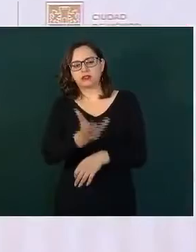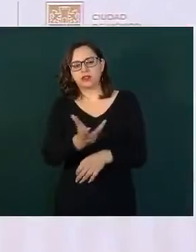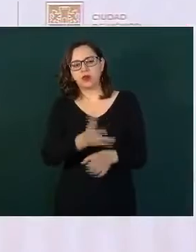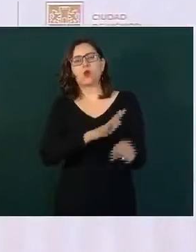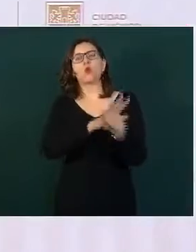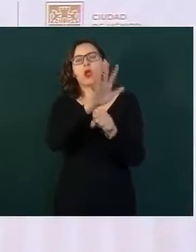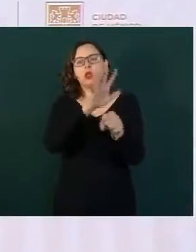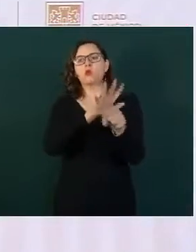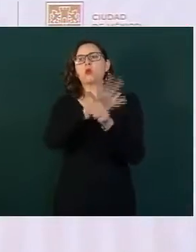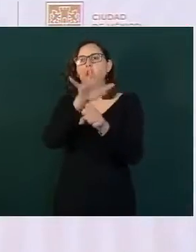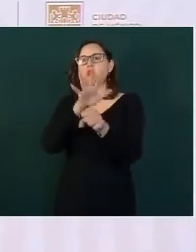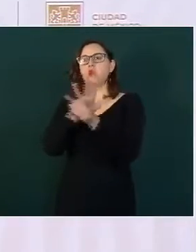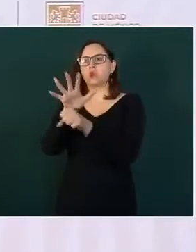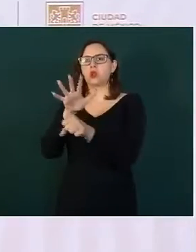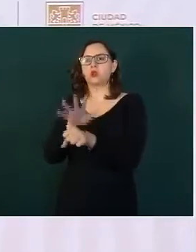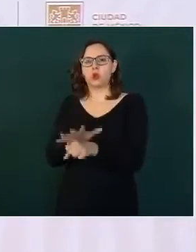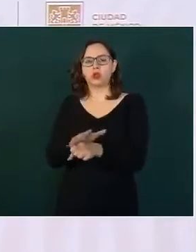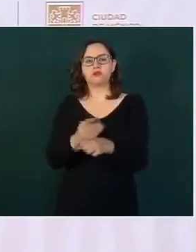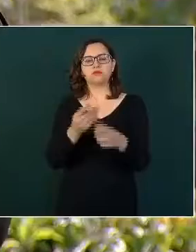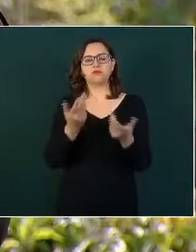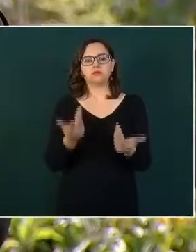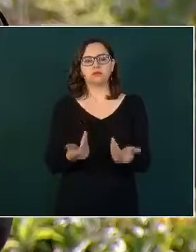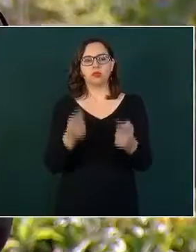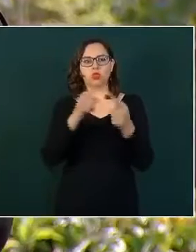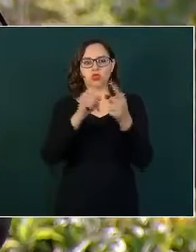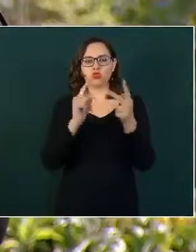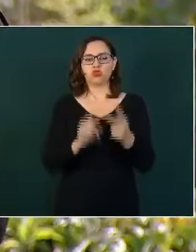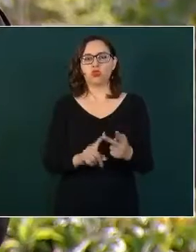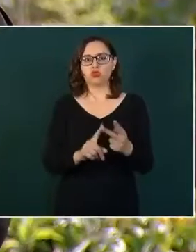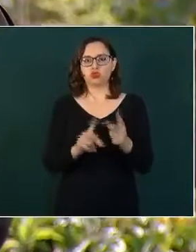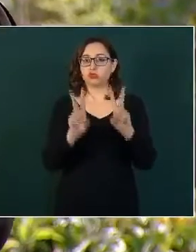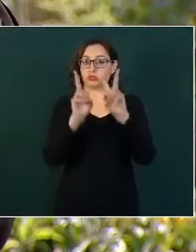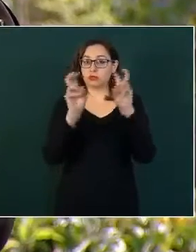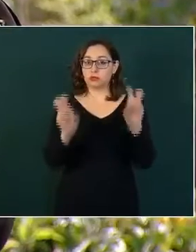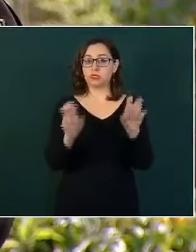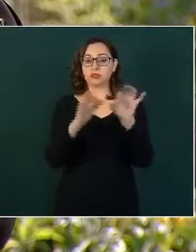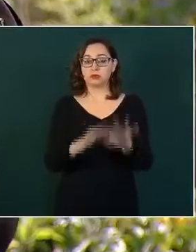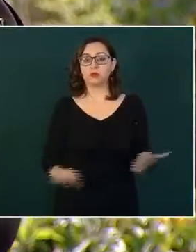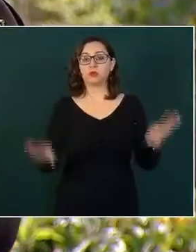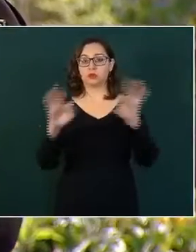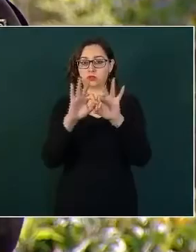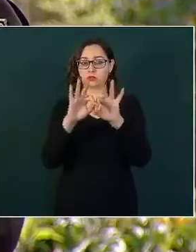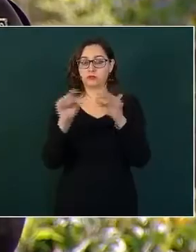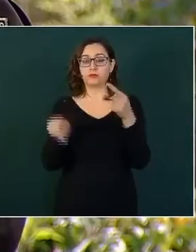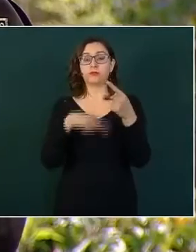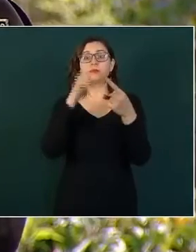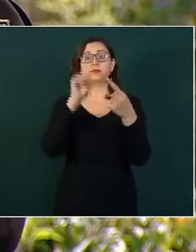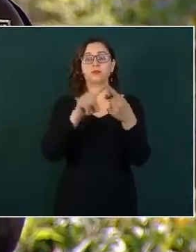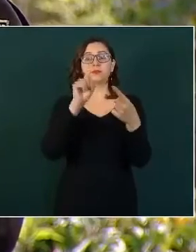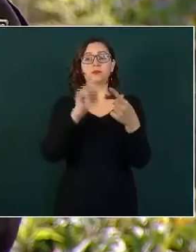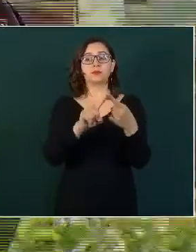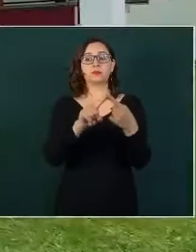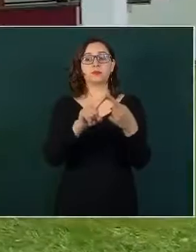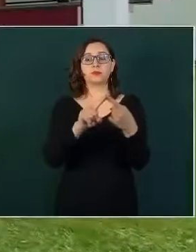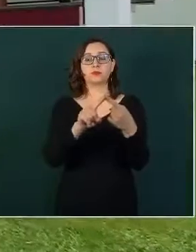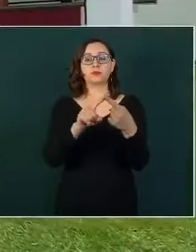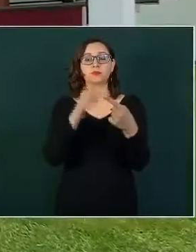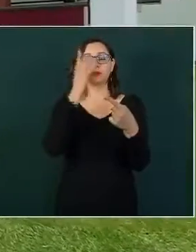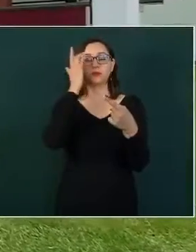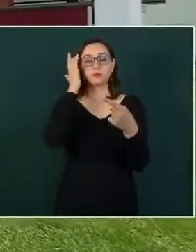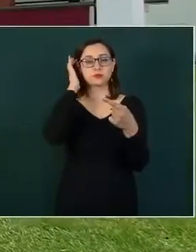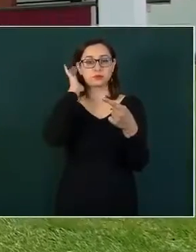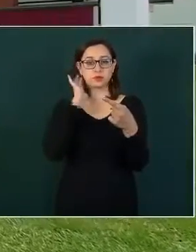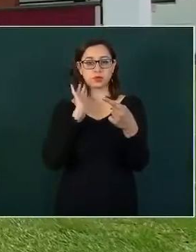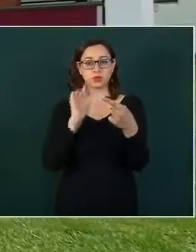realiza sus acciones bajo 2 significados. Primero, como órgano de la